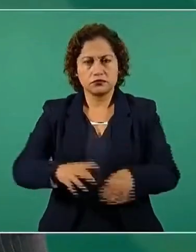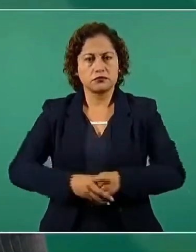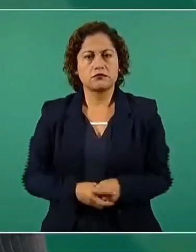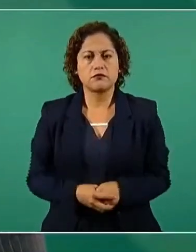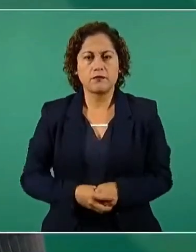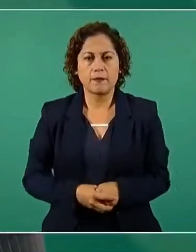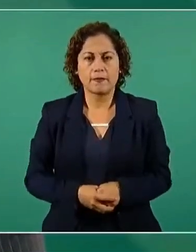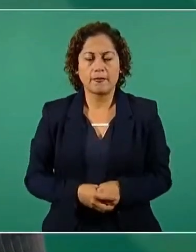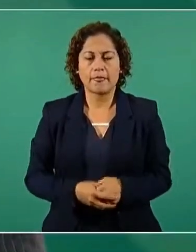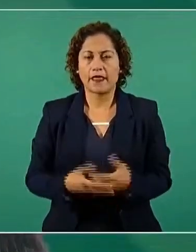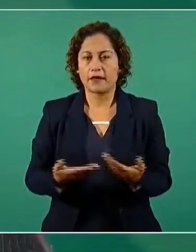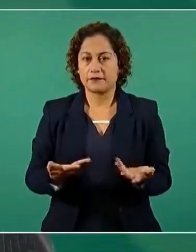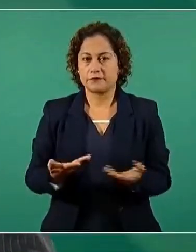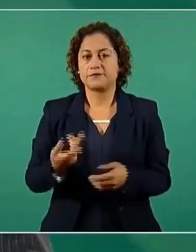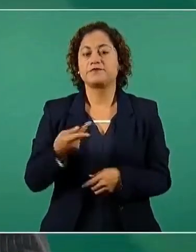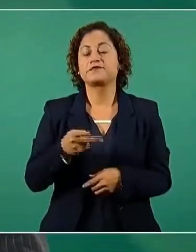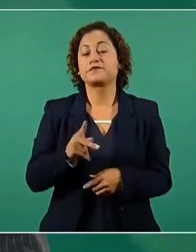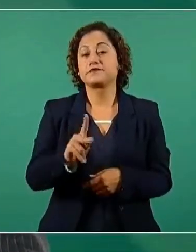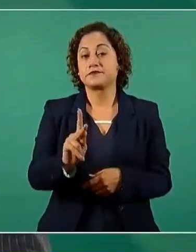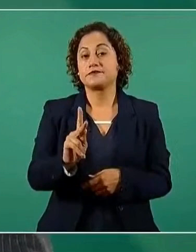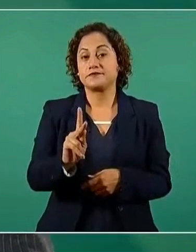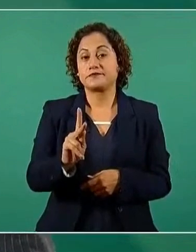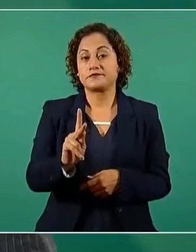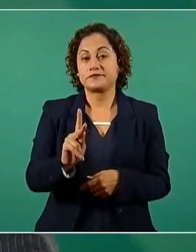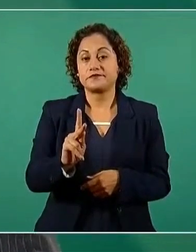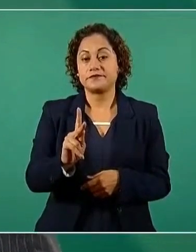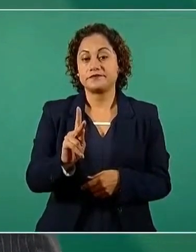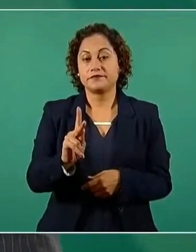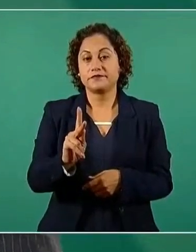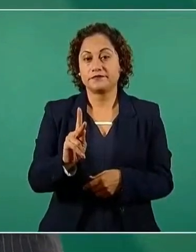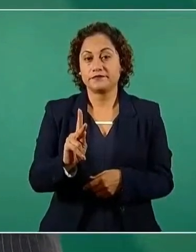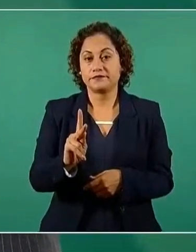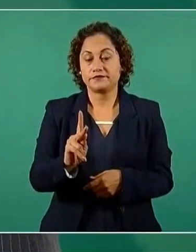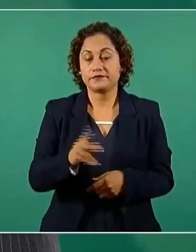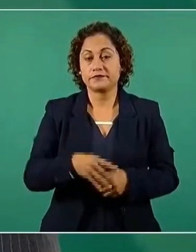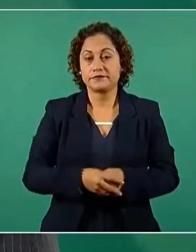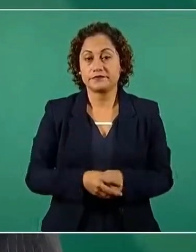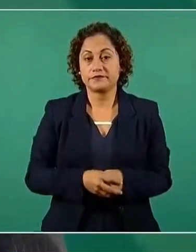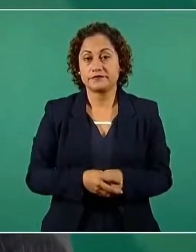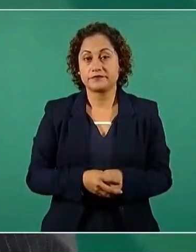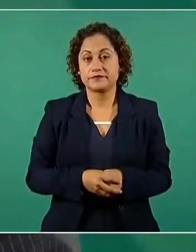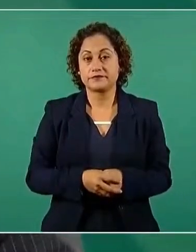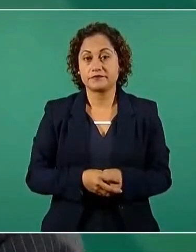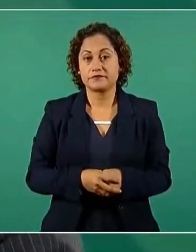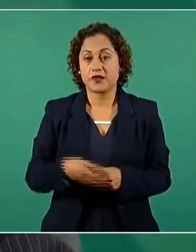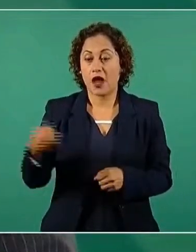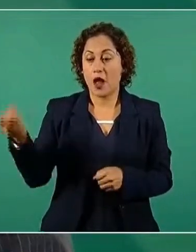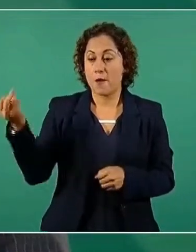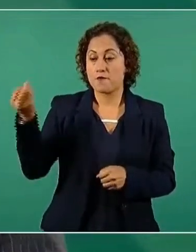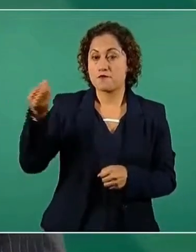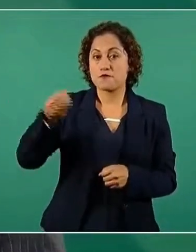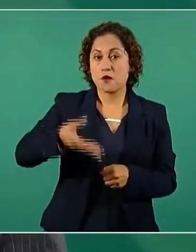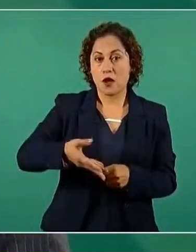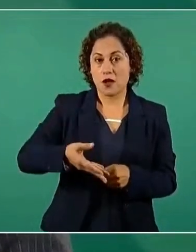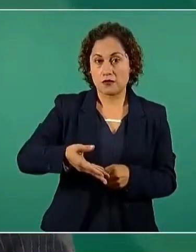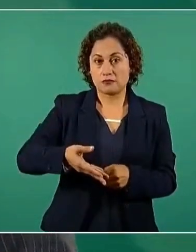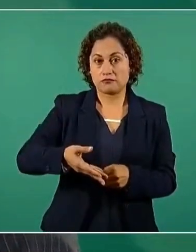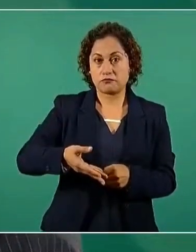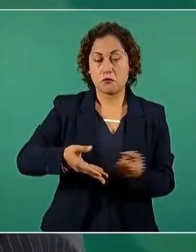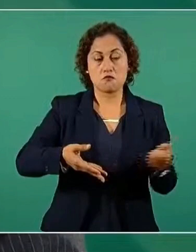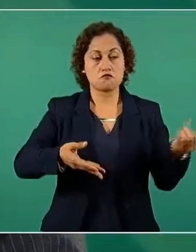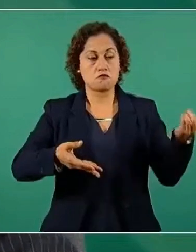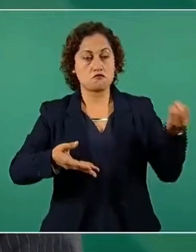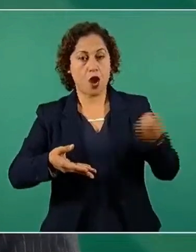si no queremos decir más aportaciones buenas, en la misma proporción. Lo que